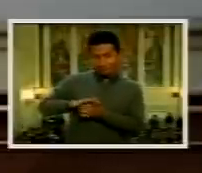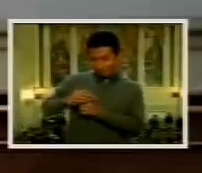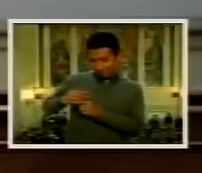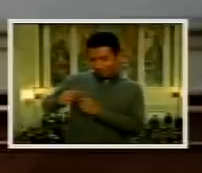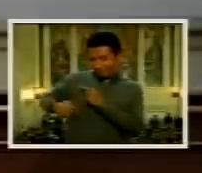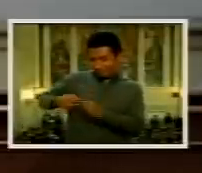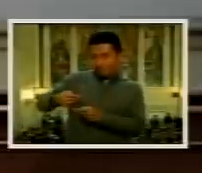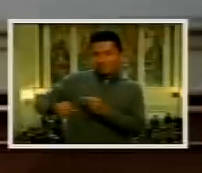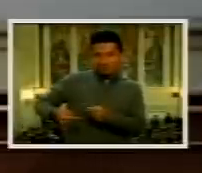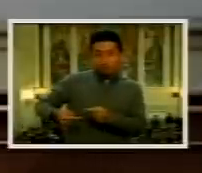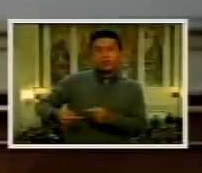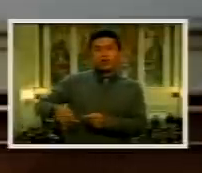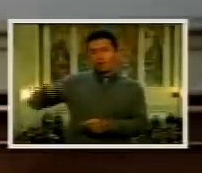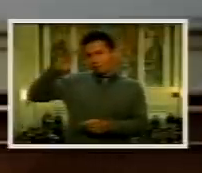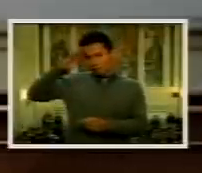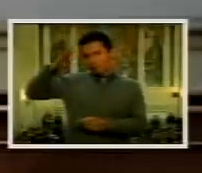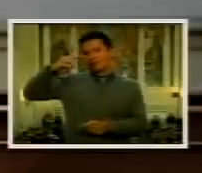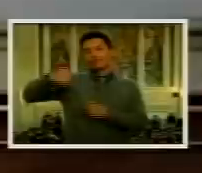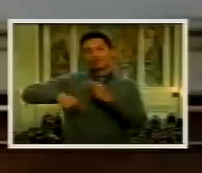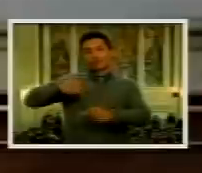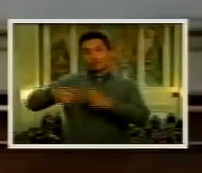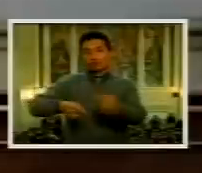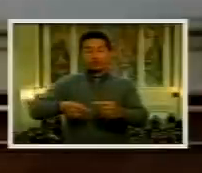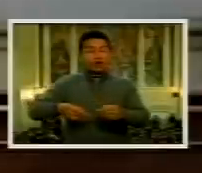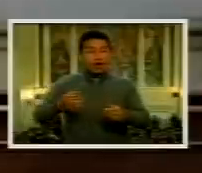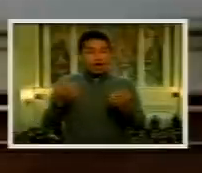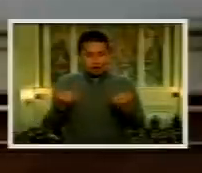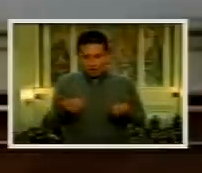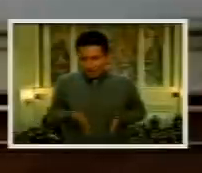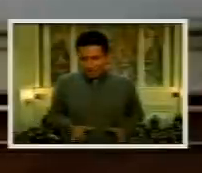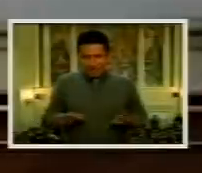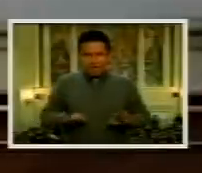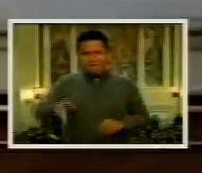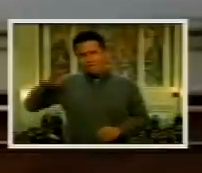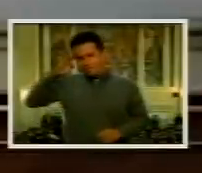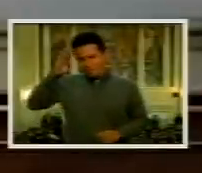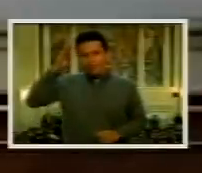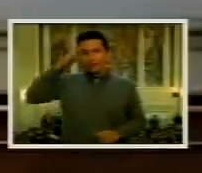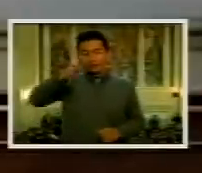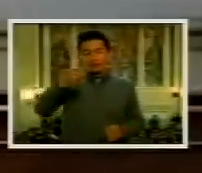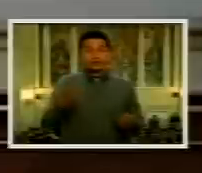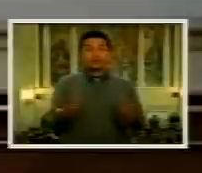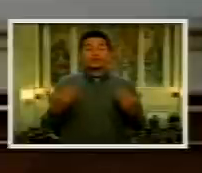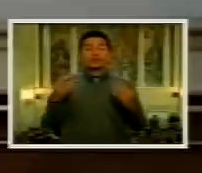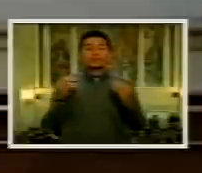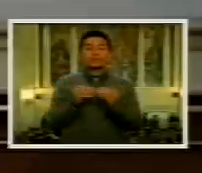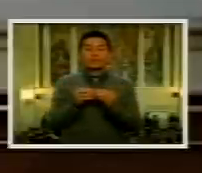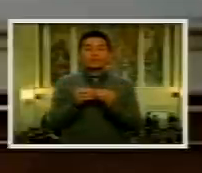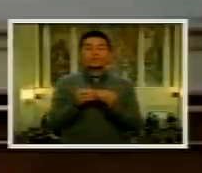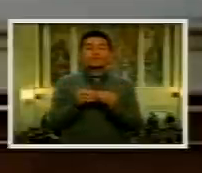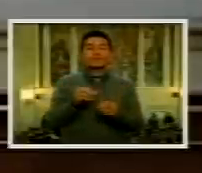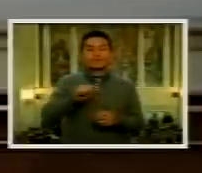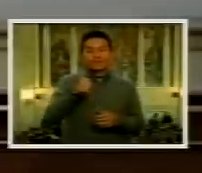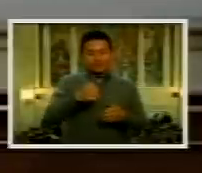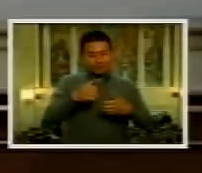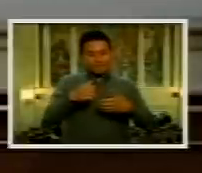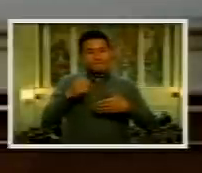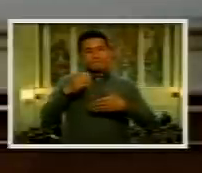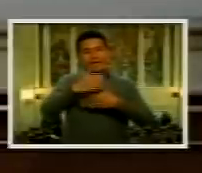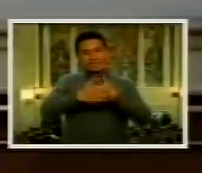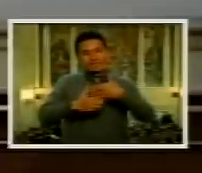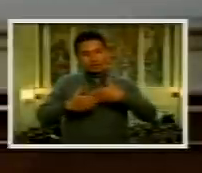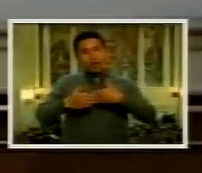muchas generaciones de venezolanos que aún no han nacido, y también para el resto de los países de América